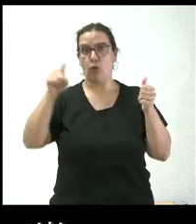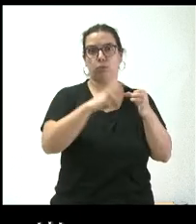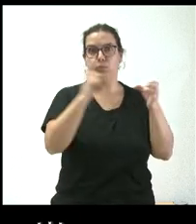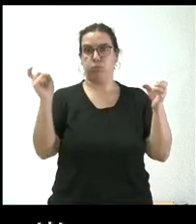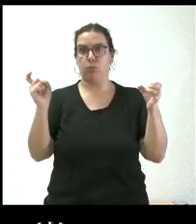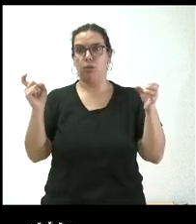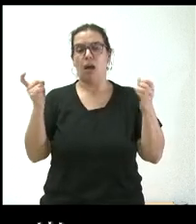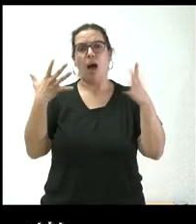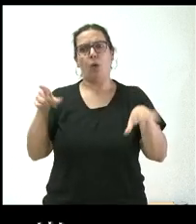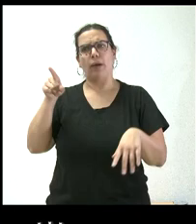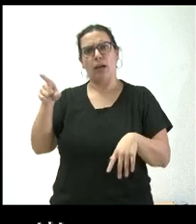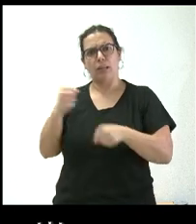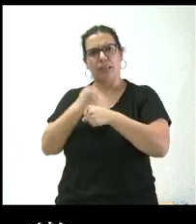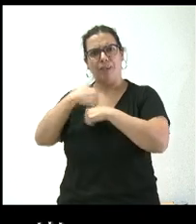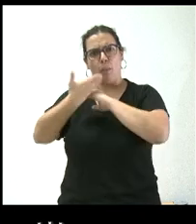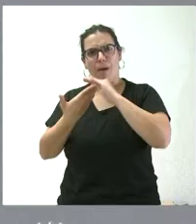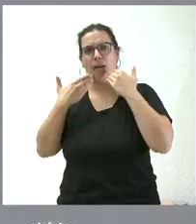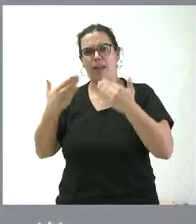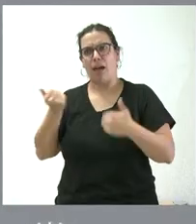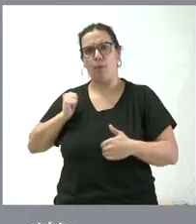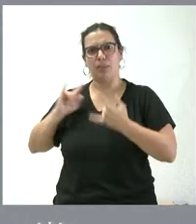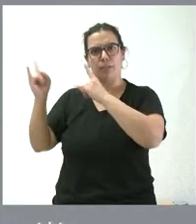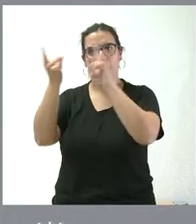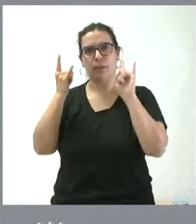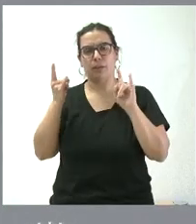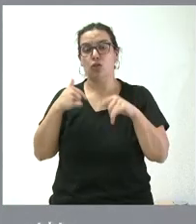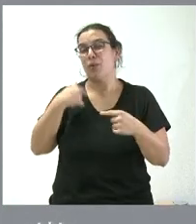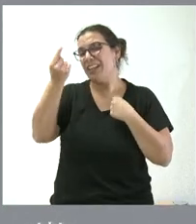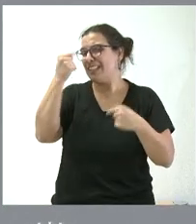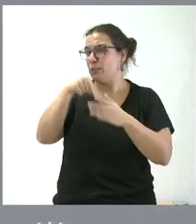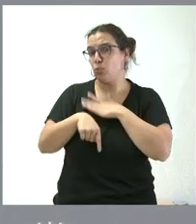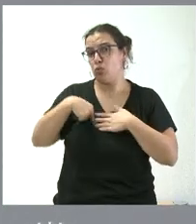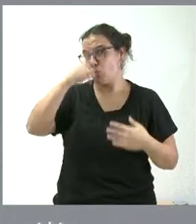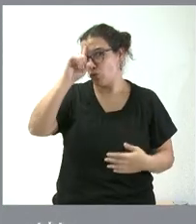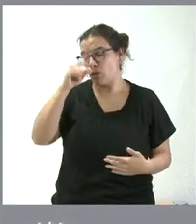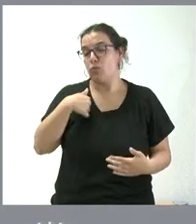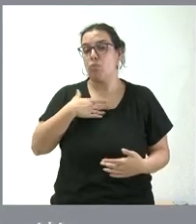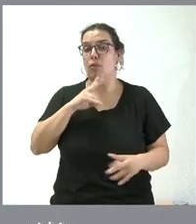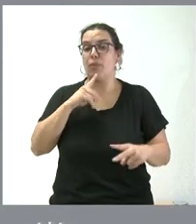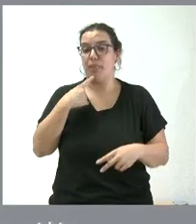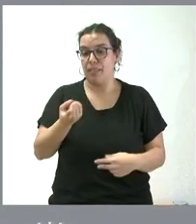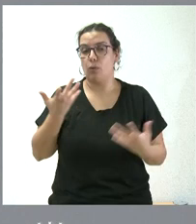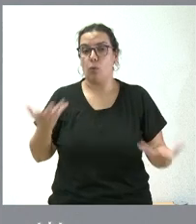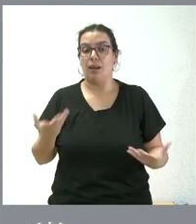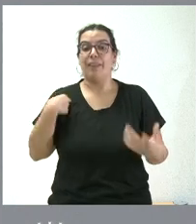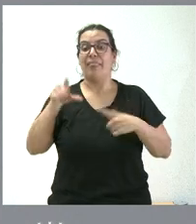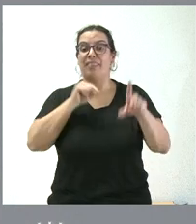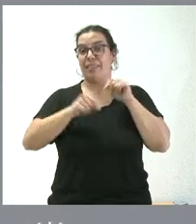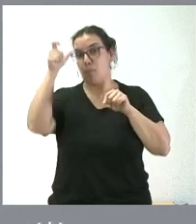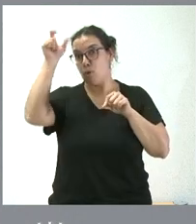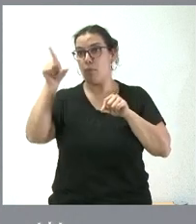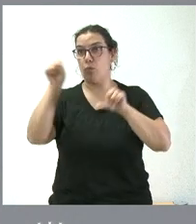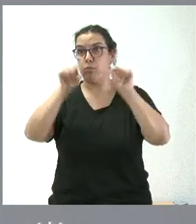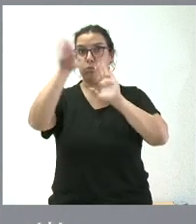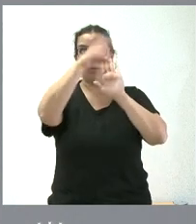aprovechamientos forestales no no me lo sé con detalle lo que sí le puedo decir es que a la hora de definir los municipios tiene mucho que ver